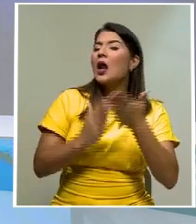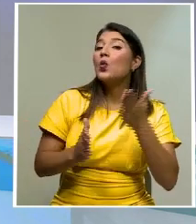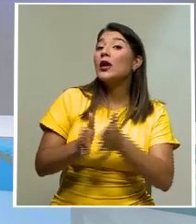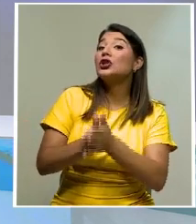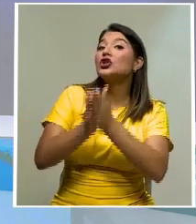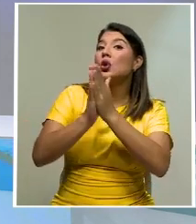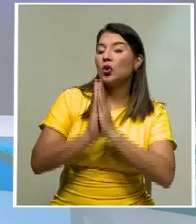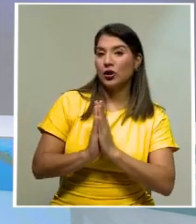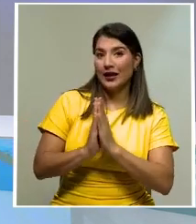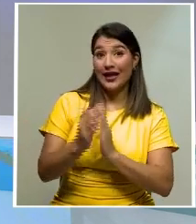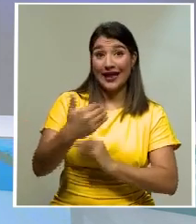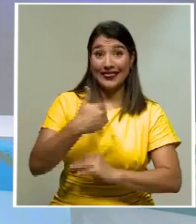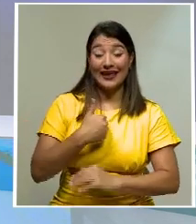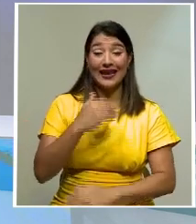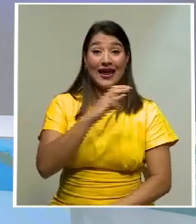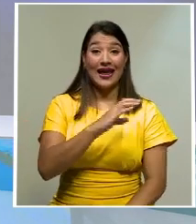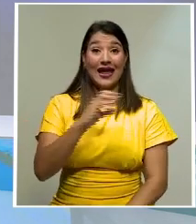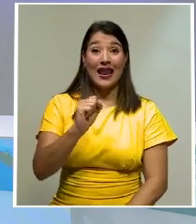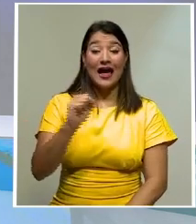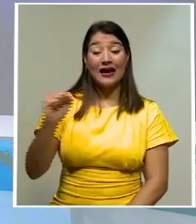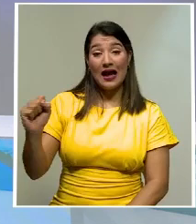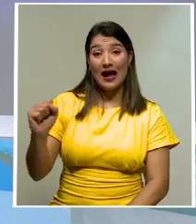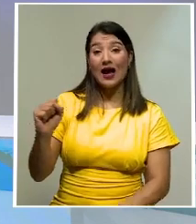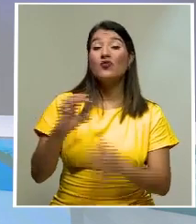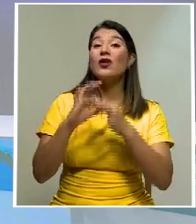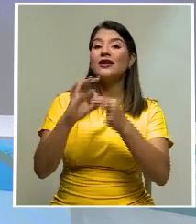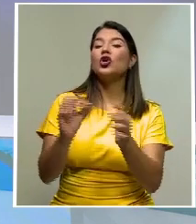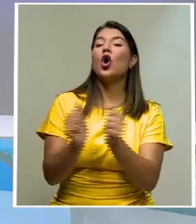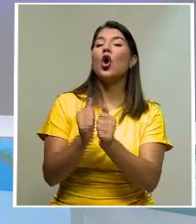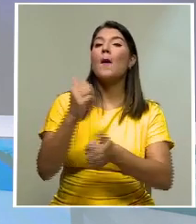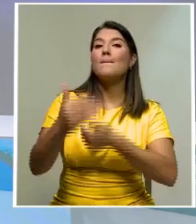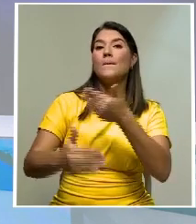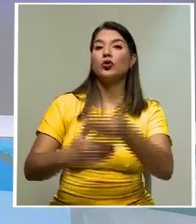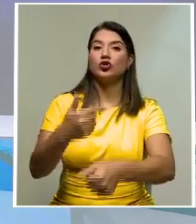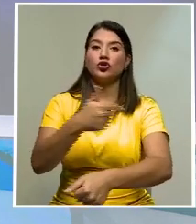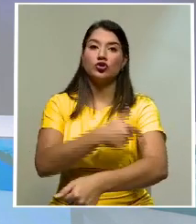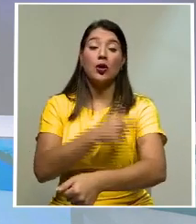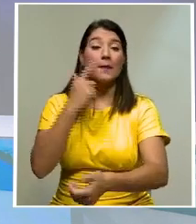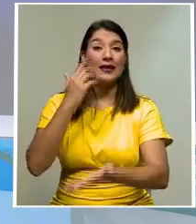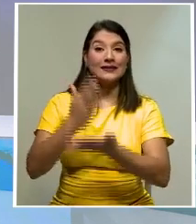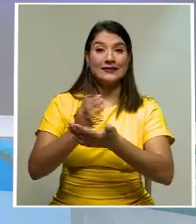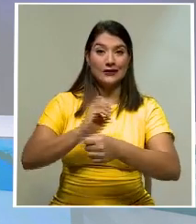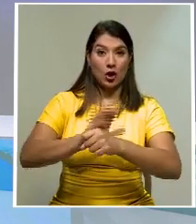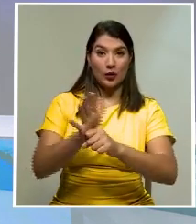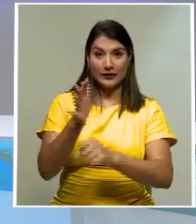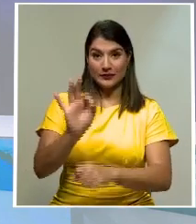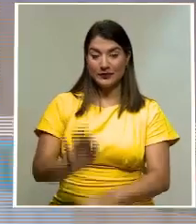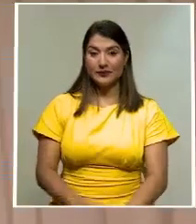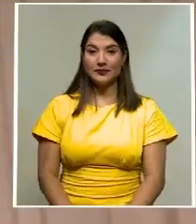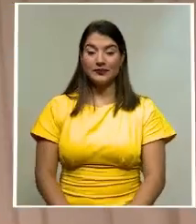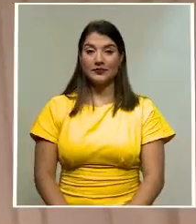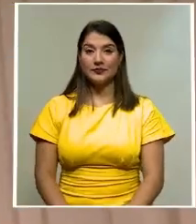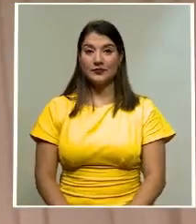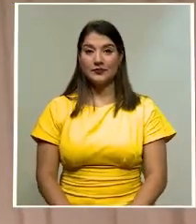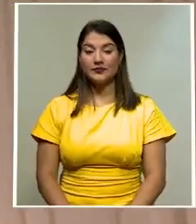solicitudes que recibe la Caja con respecto a la vacunación contra el SARS-CoV-2.